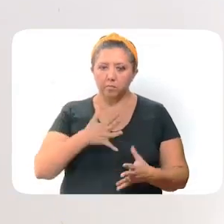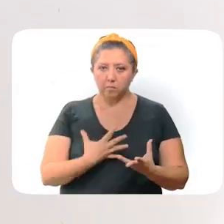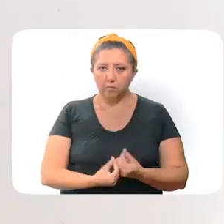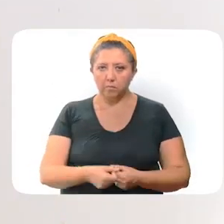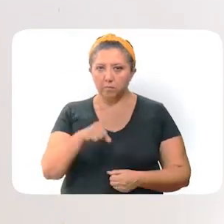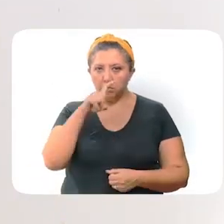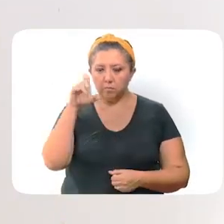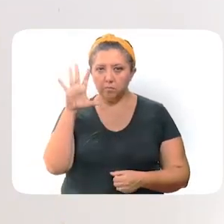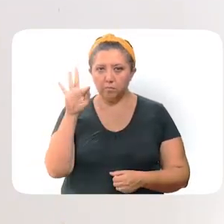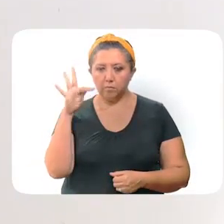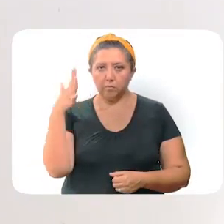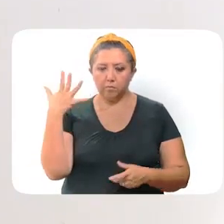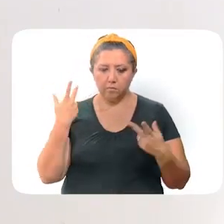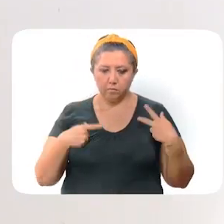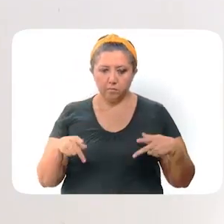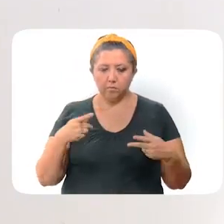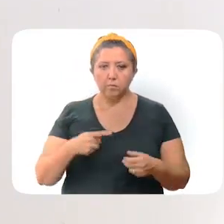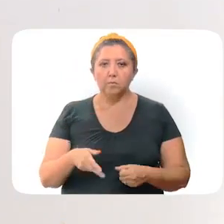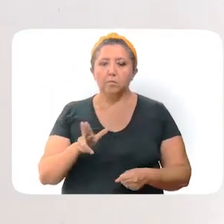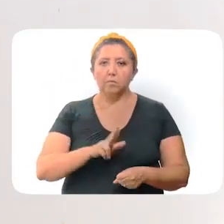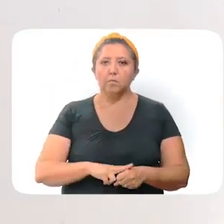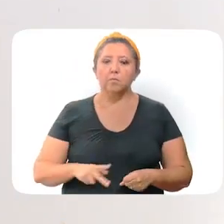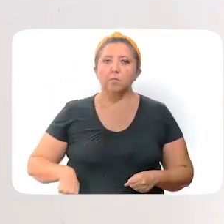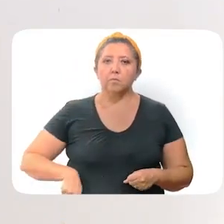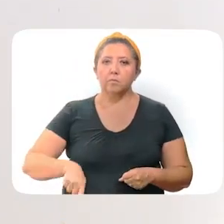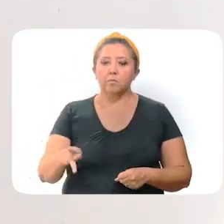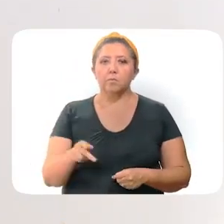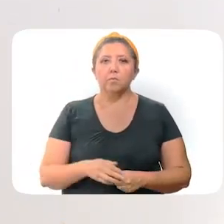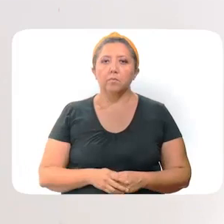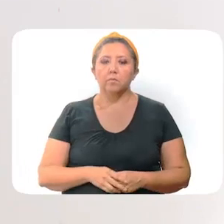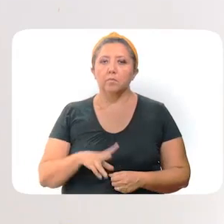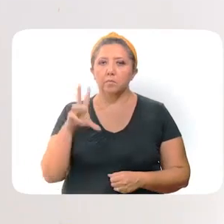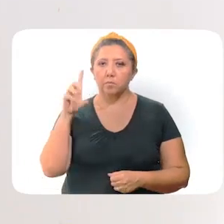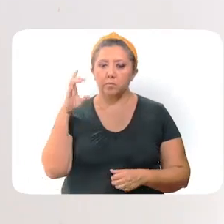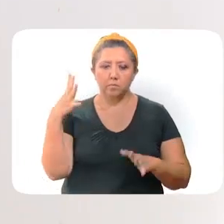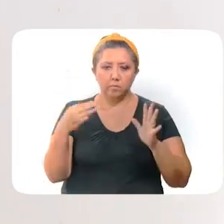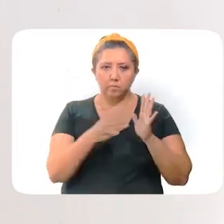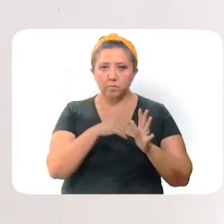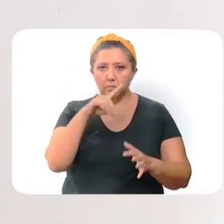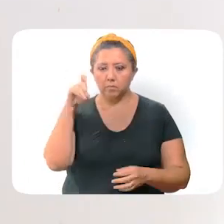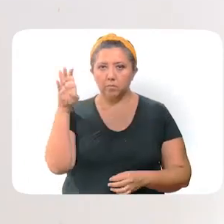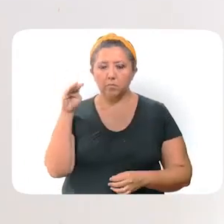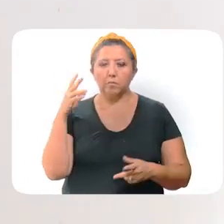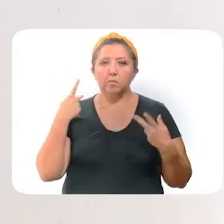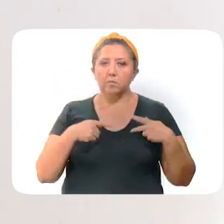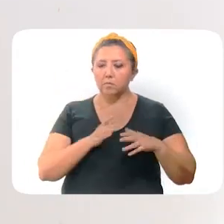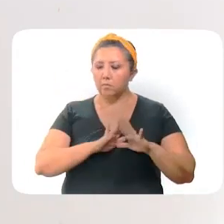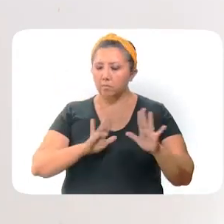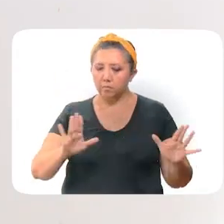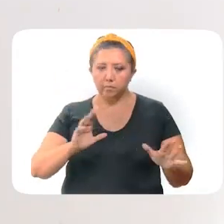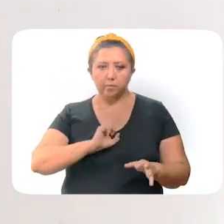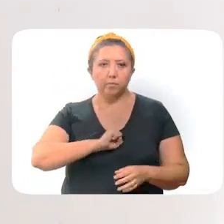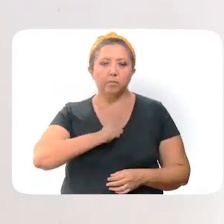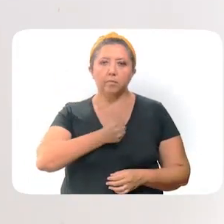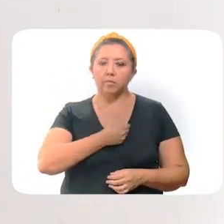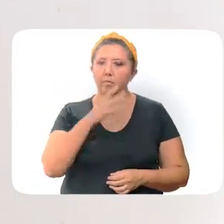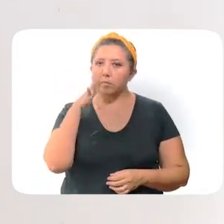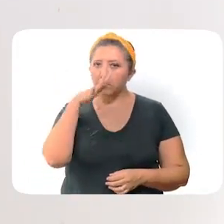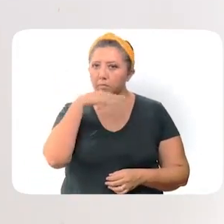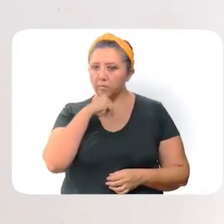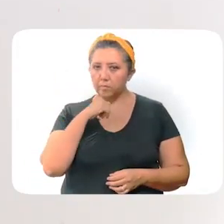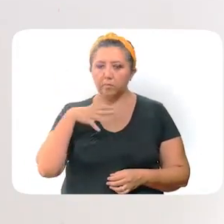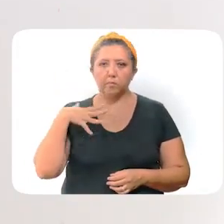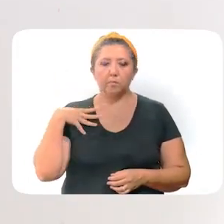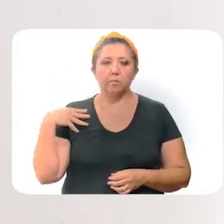de hoy tenemos 145 pacientes en hospitales públicos. 34.190 pacientes ya se recuperaron, no